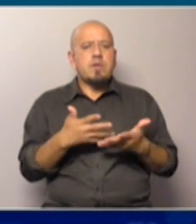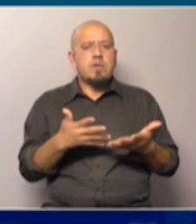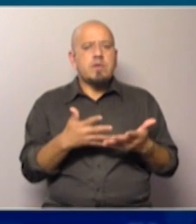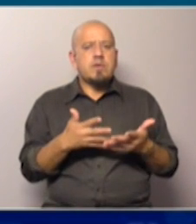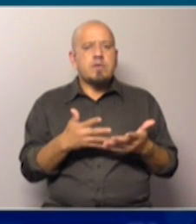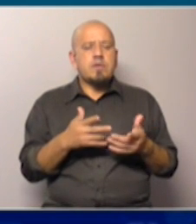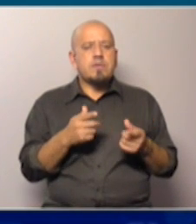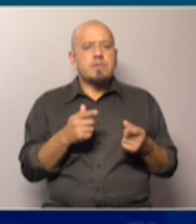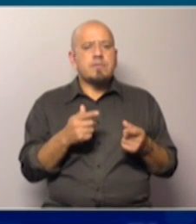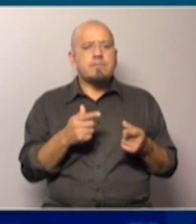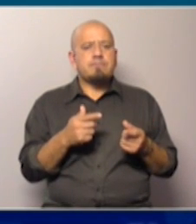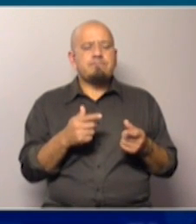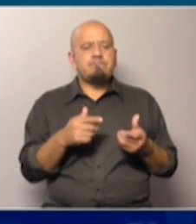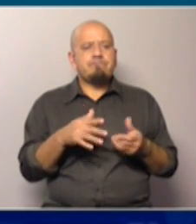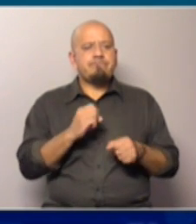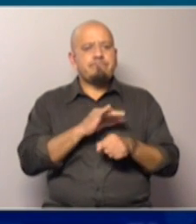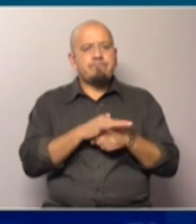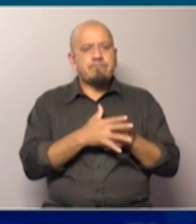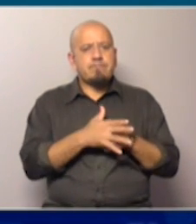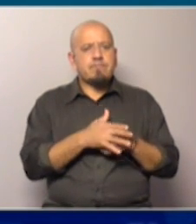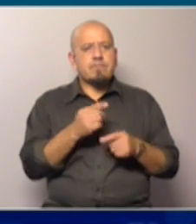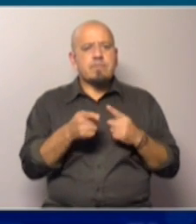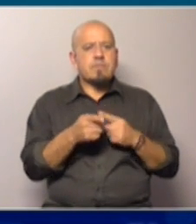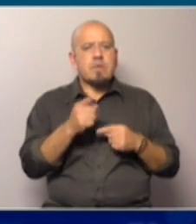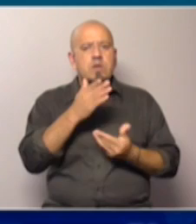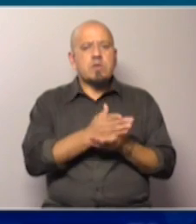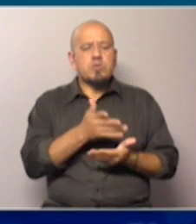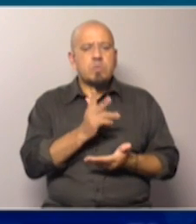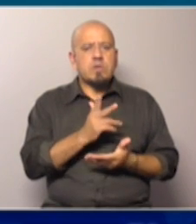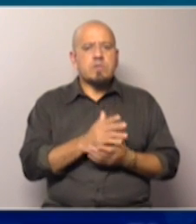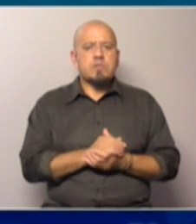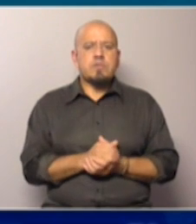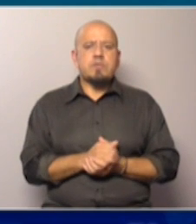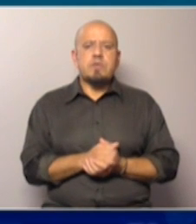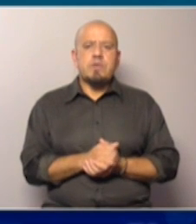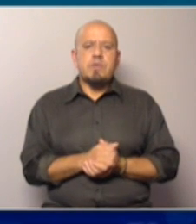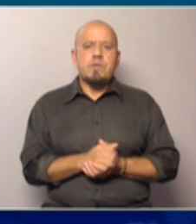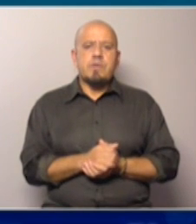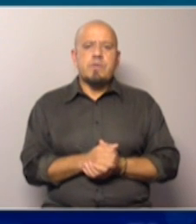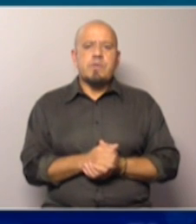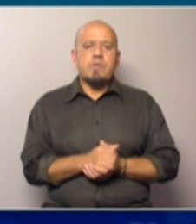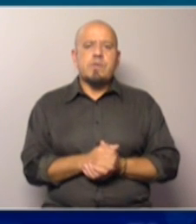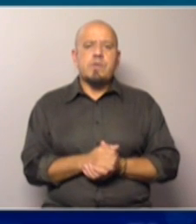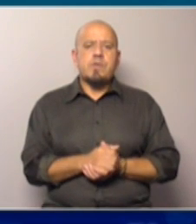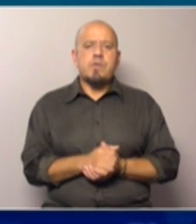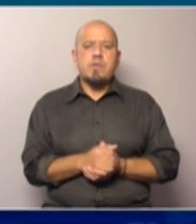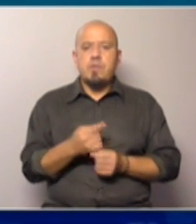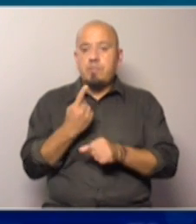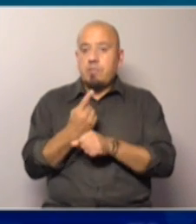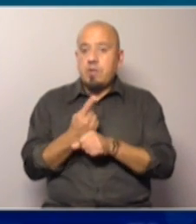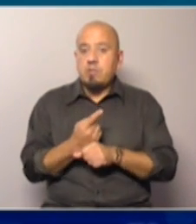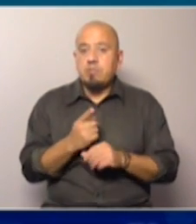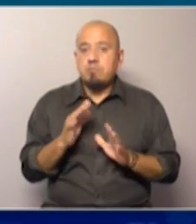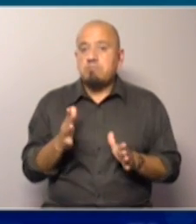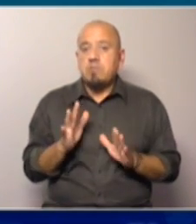¿Esto es bien considerado desde los derechos humanos? Mira, en primer lugar, no he visto